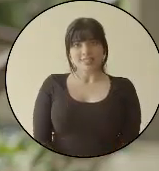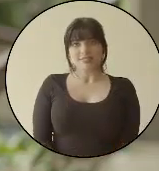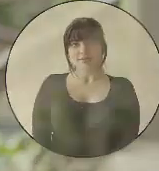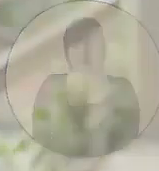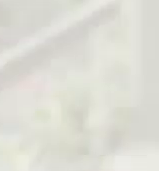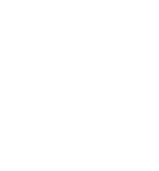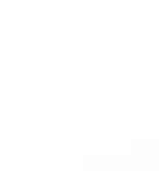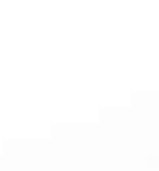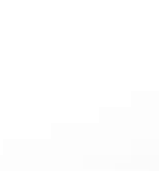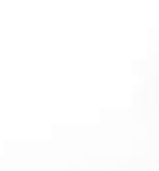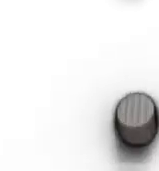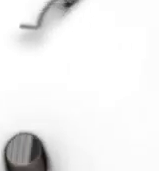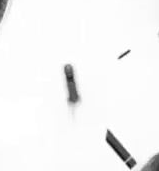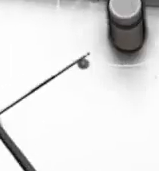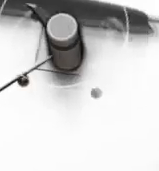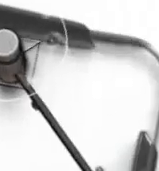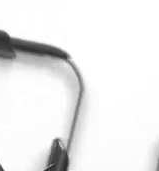Rica.